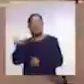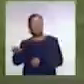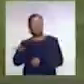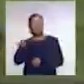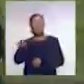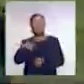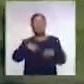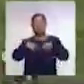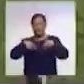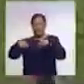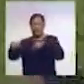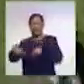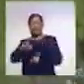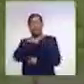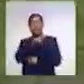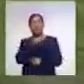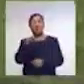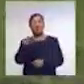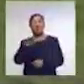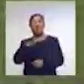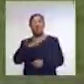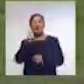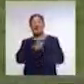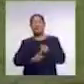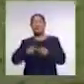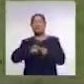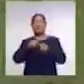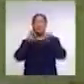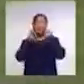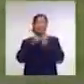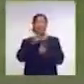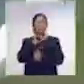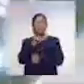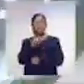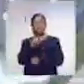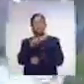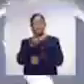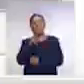Fútbol Net que se lleva a cabo en el país con la Fundación Barça.